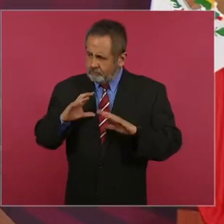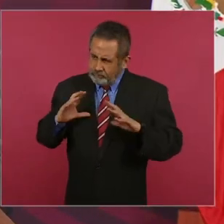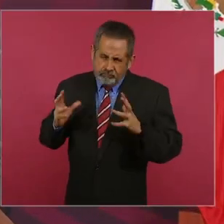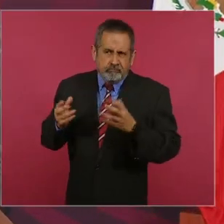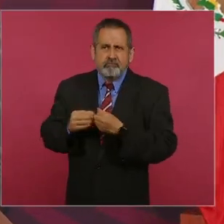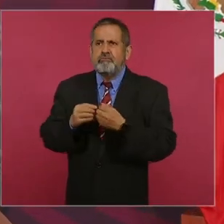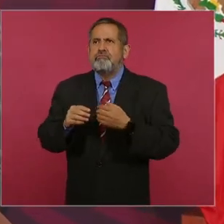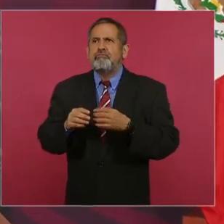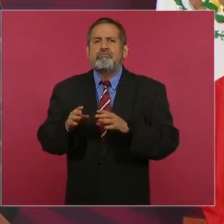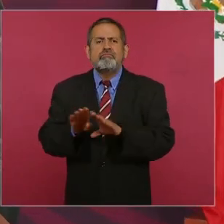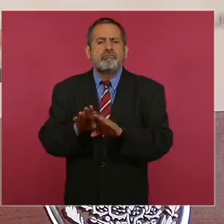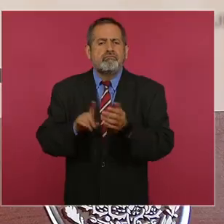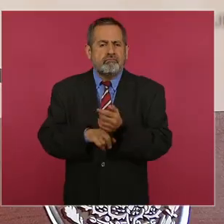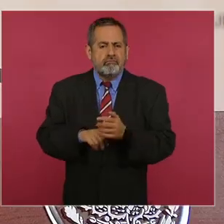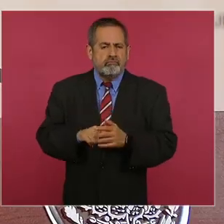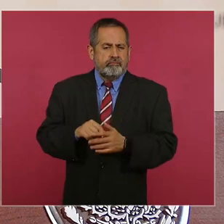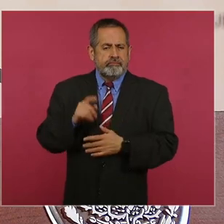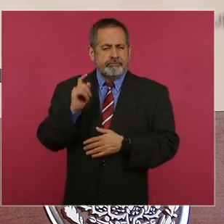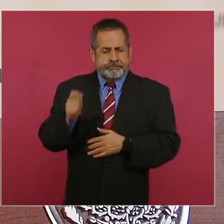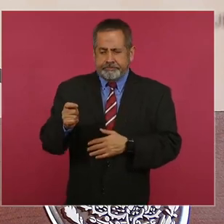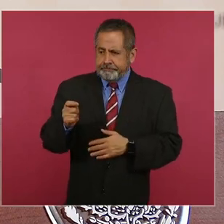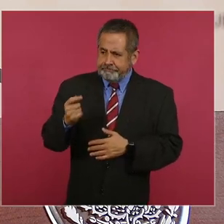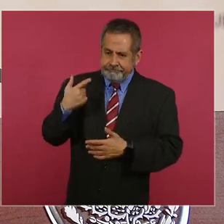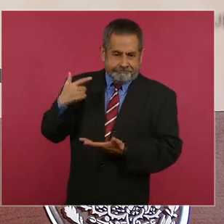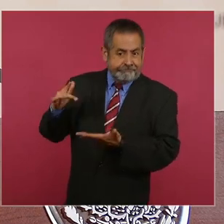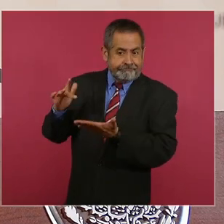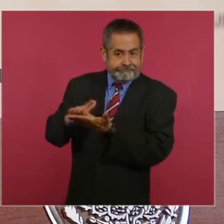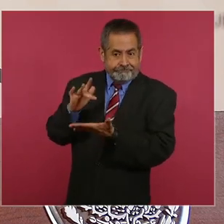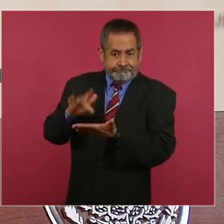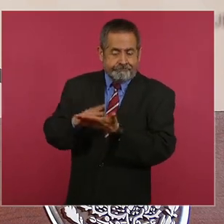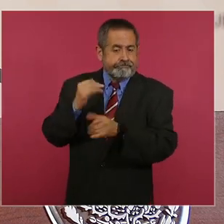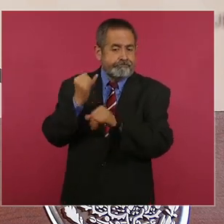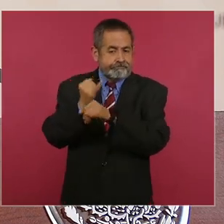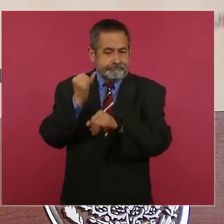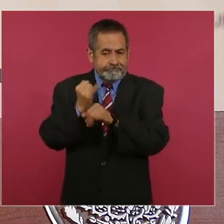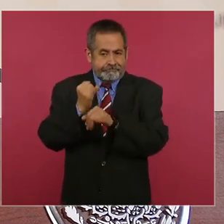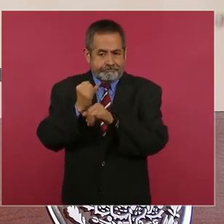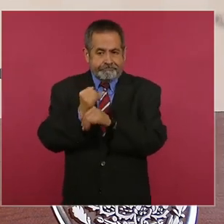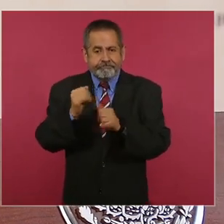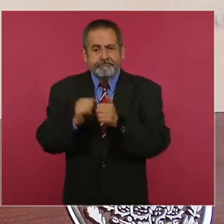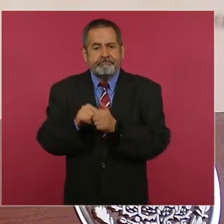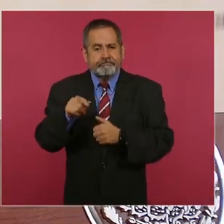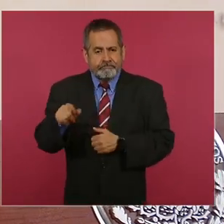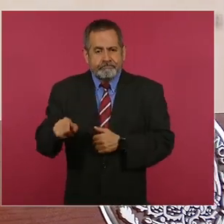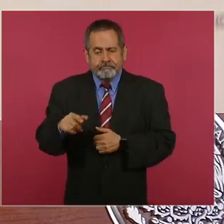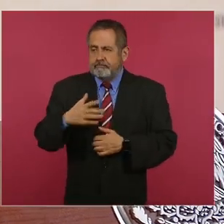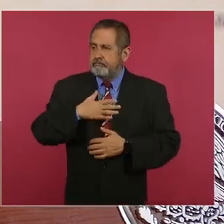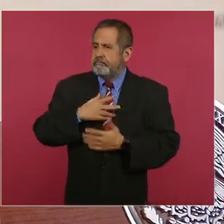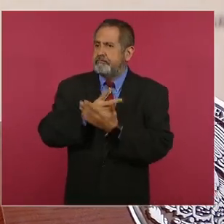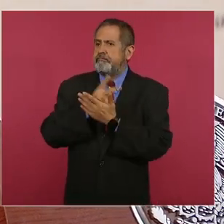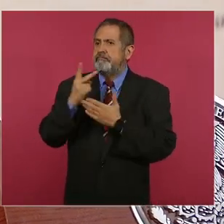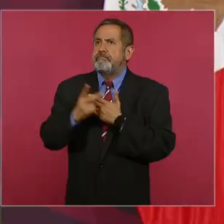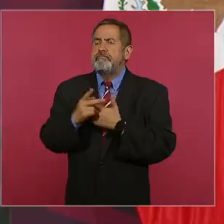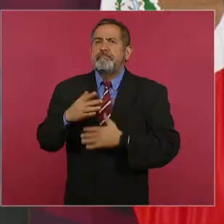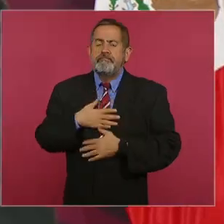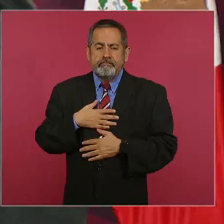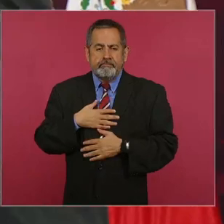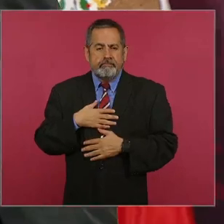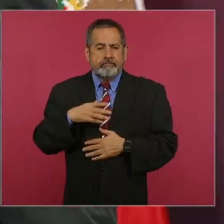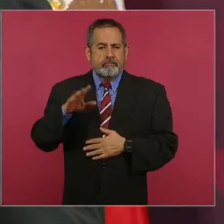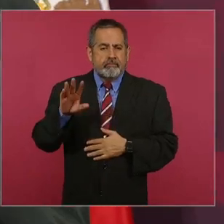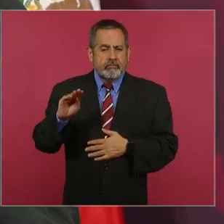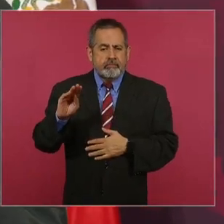en particular por el apoyo de internet del programa nuestro al